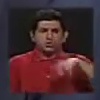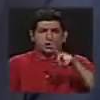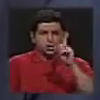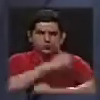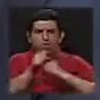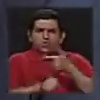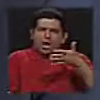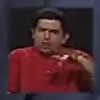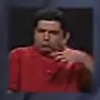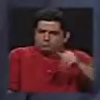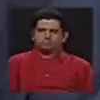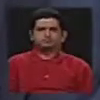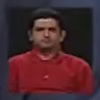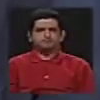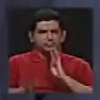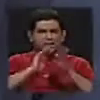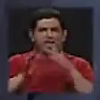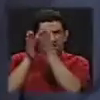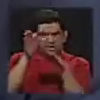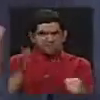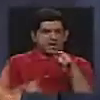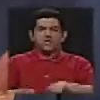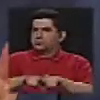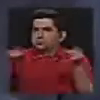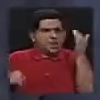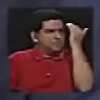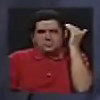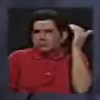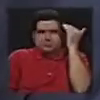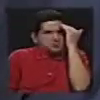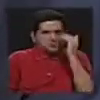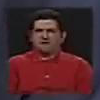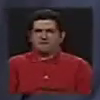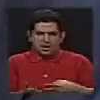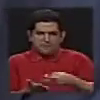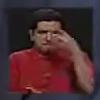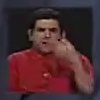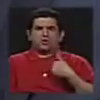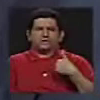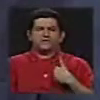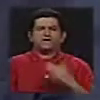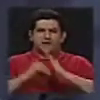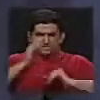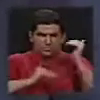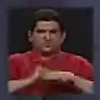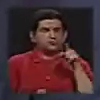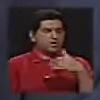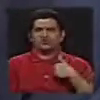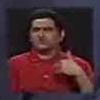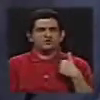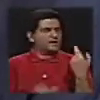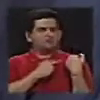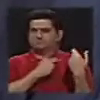menos. Hablamos con la Contraloría y la Contraloría tampoco conoció los valores del costo de la obra. Dicen que a ellos no les corresponde